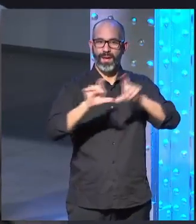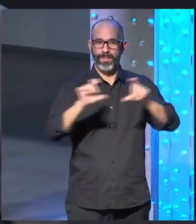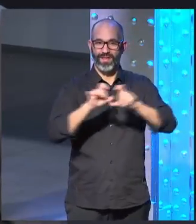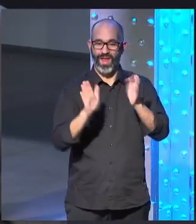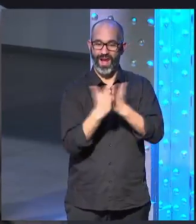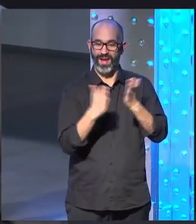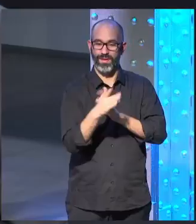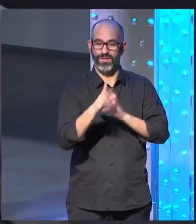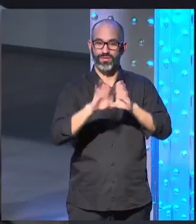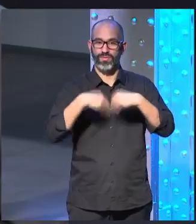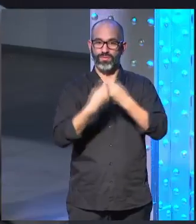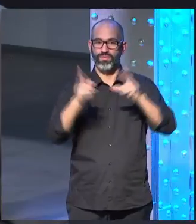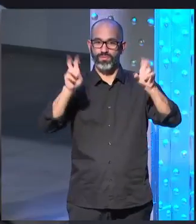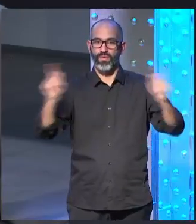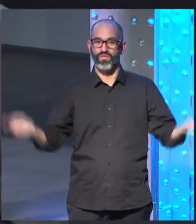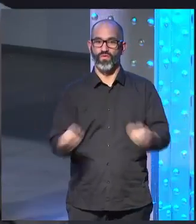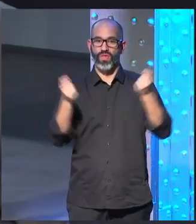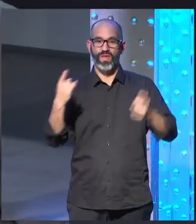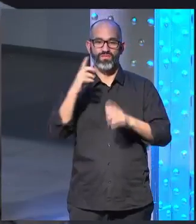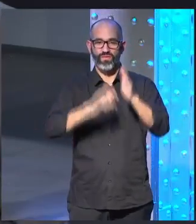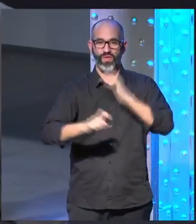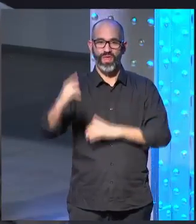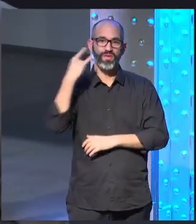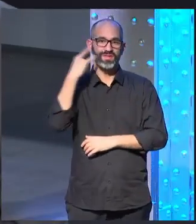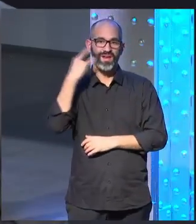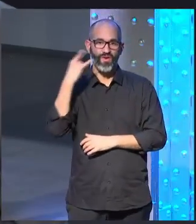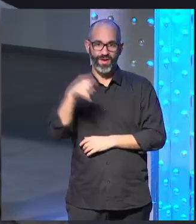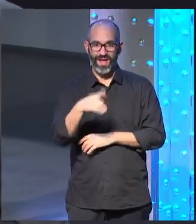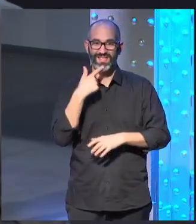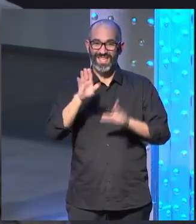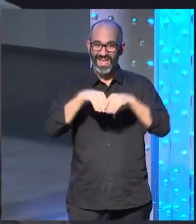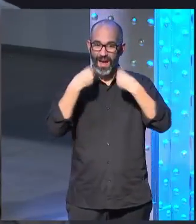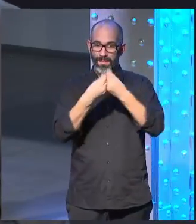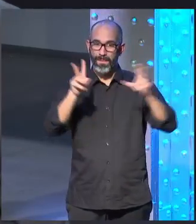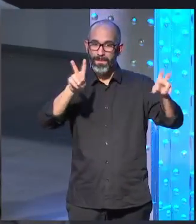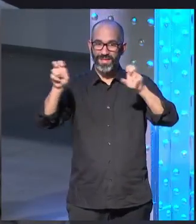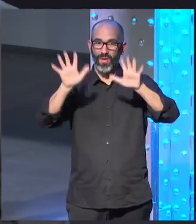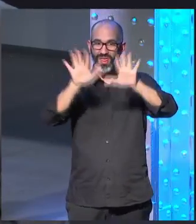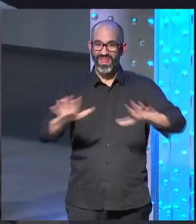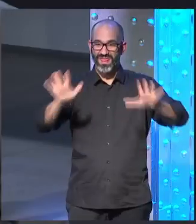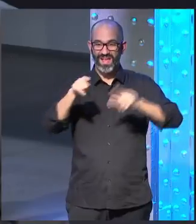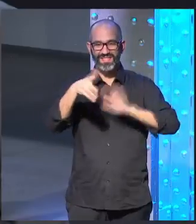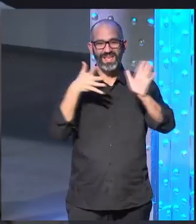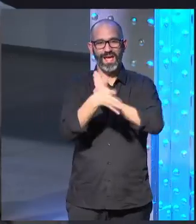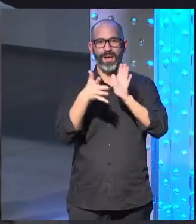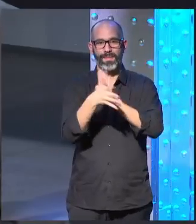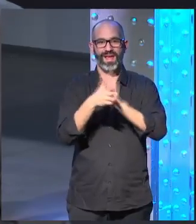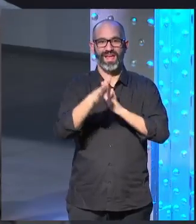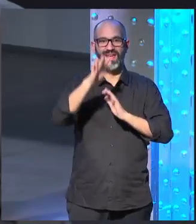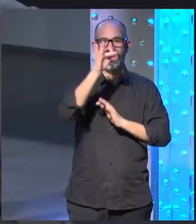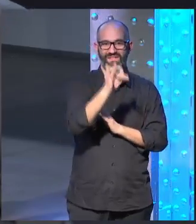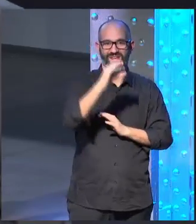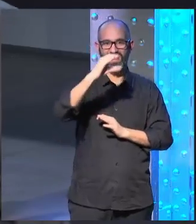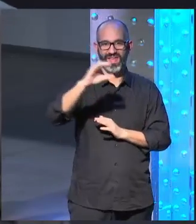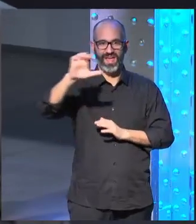Aro, publicado por la Fundación Telefónica. ¿Por qué? Porque este capítulo explica los FCE, que